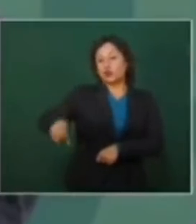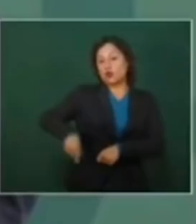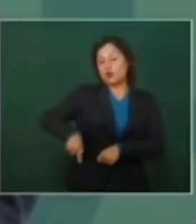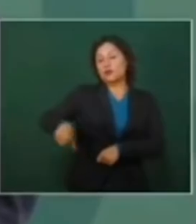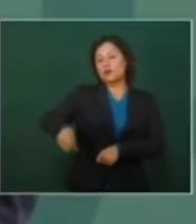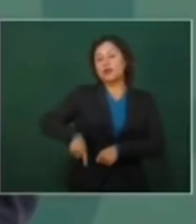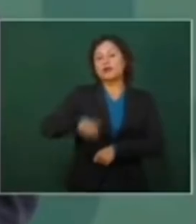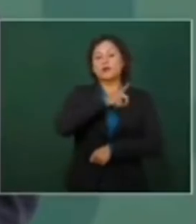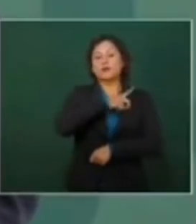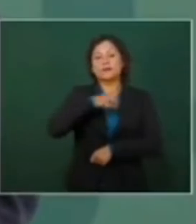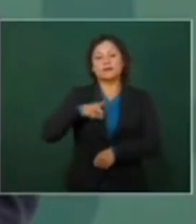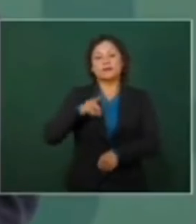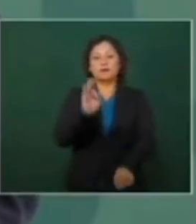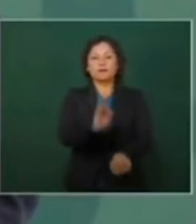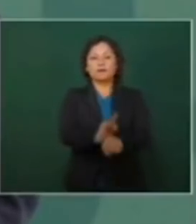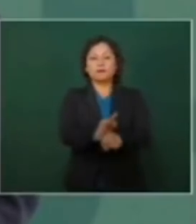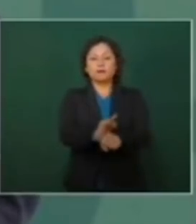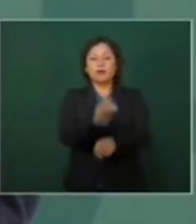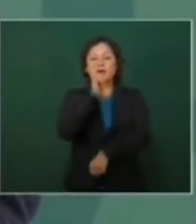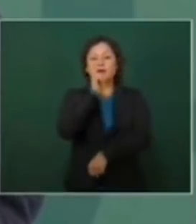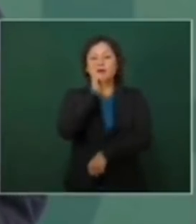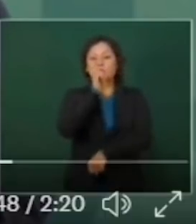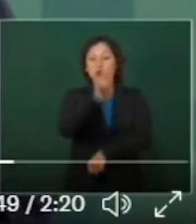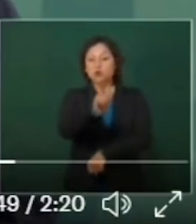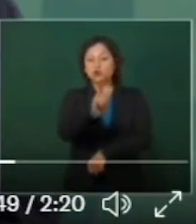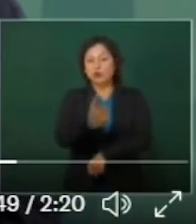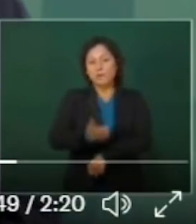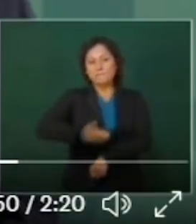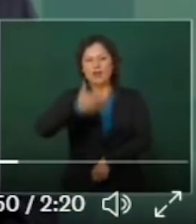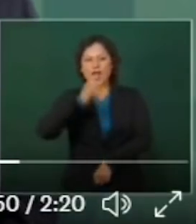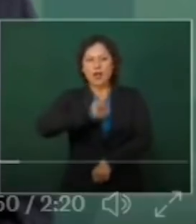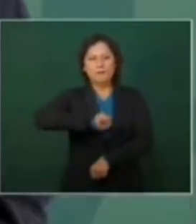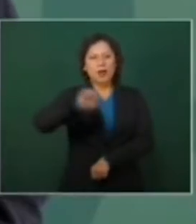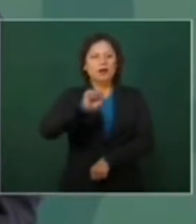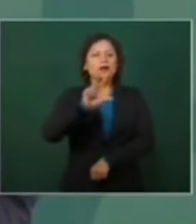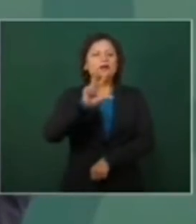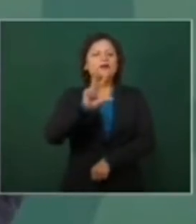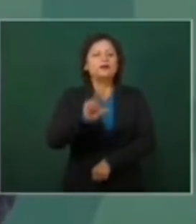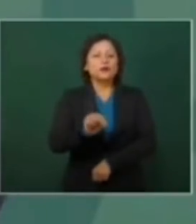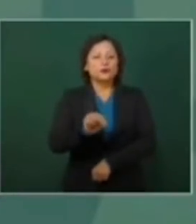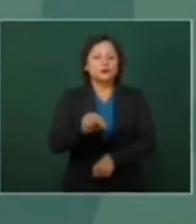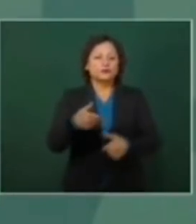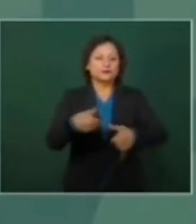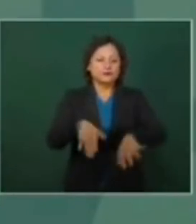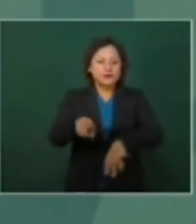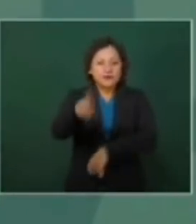precio de la luz imagínense cómo controlamos